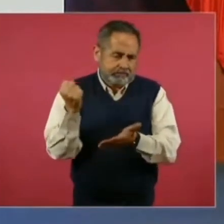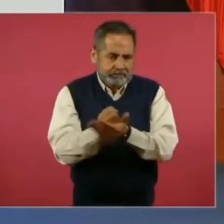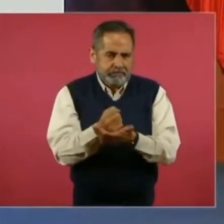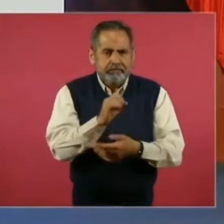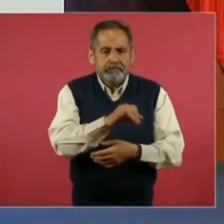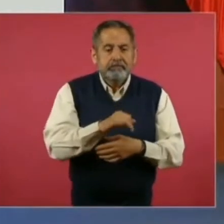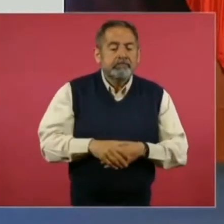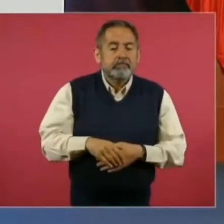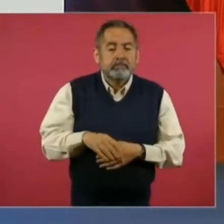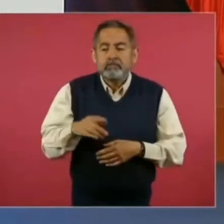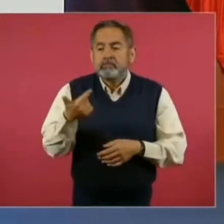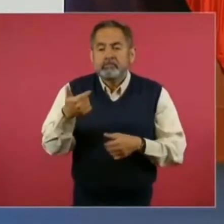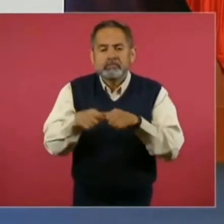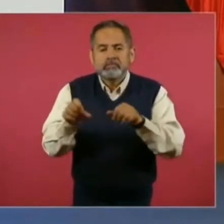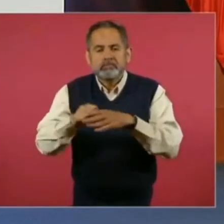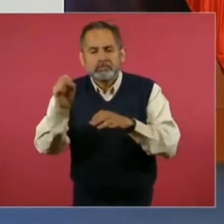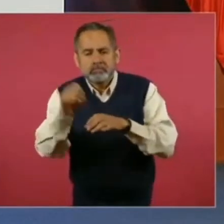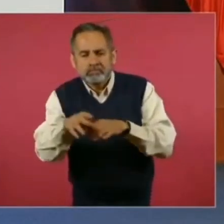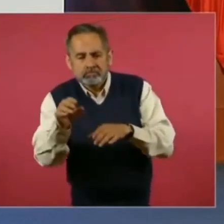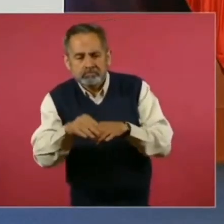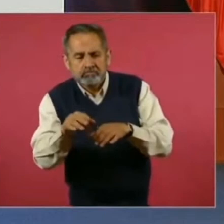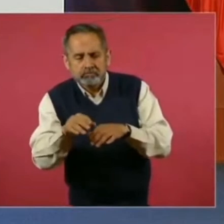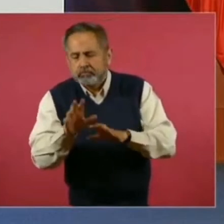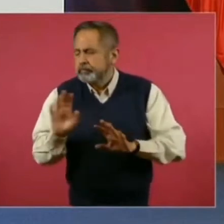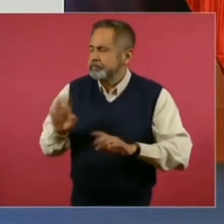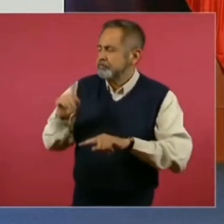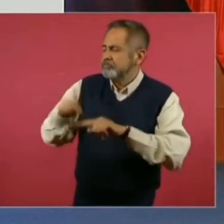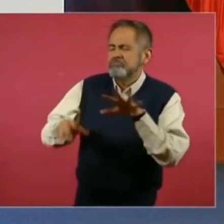por depósitos en efectivo. Esto ya se modificó.